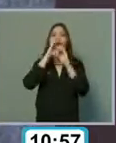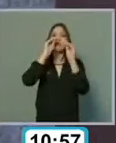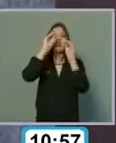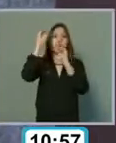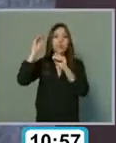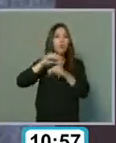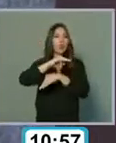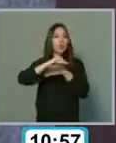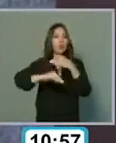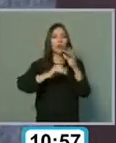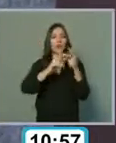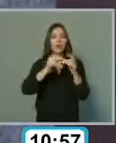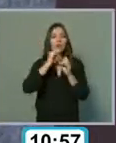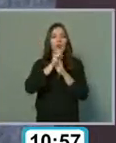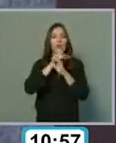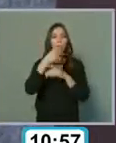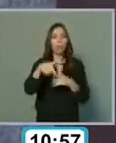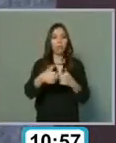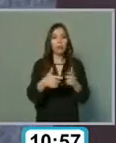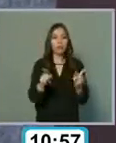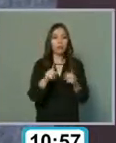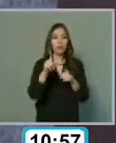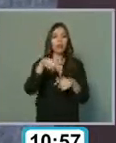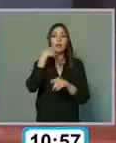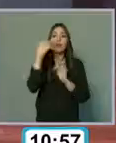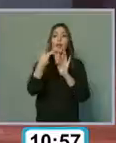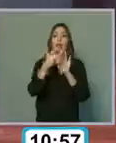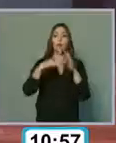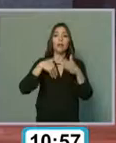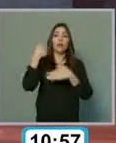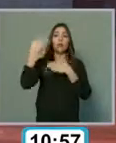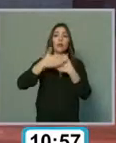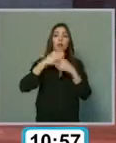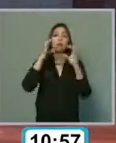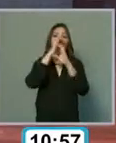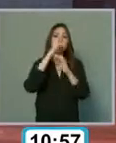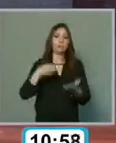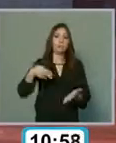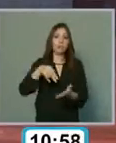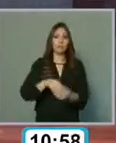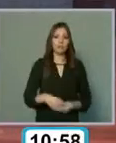Ahí nos pueden contactar para las próximas presentaciones. Todo. Muy bien, muchas gracias por estar con nosotros,